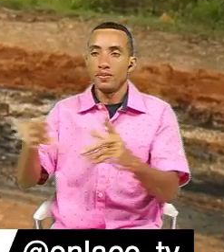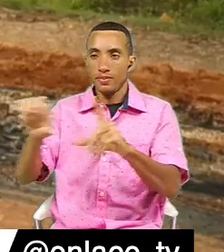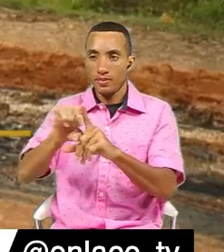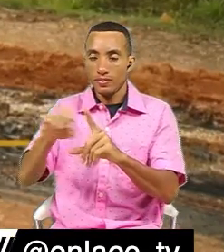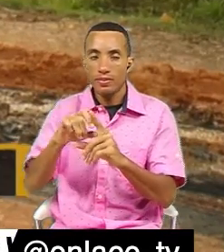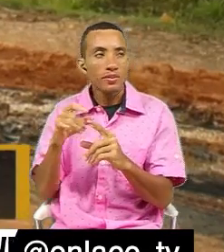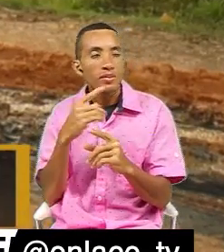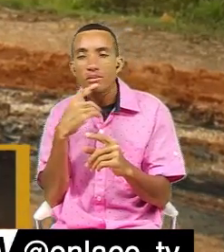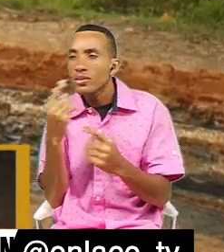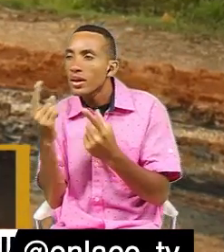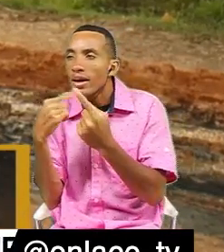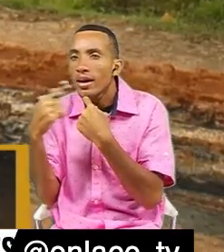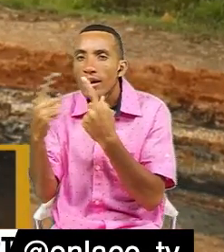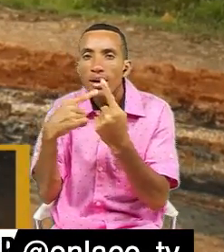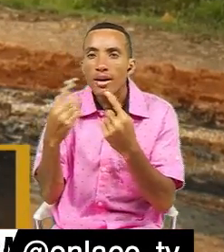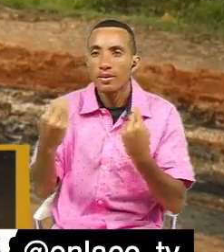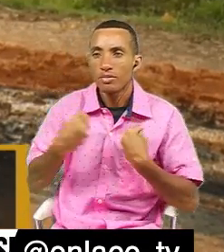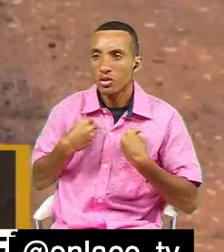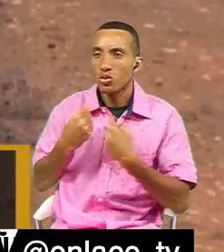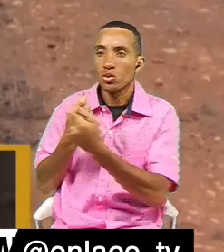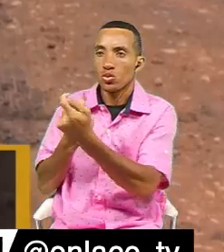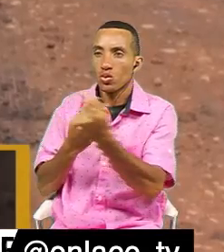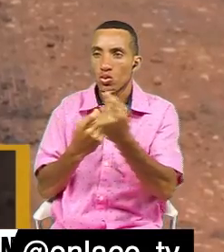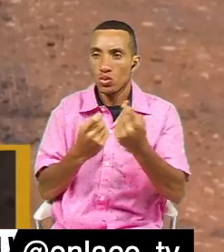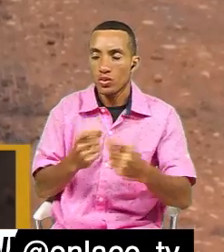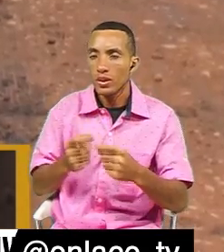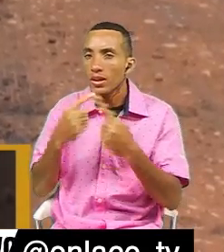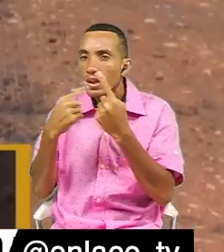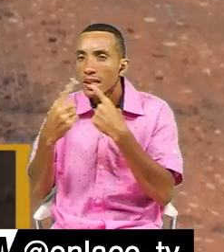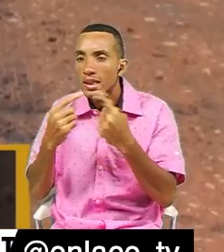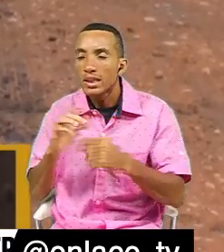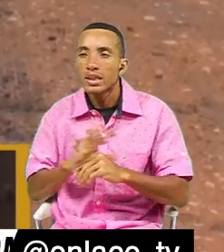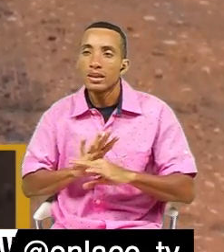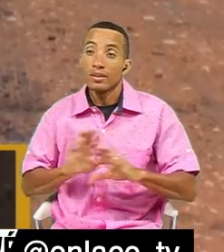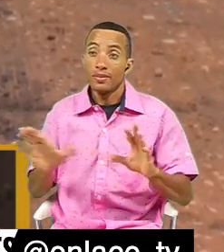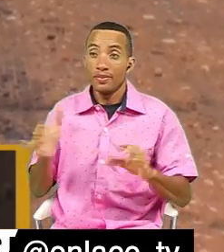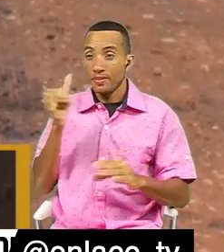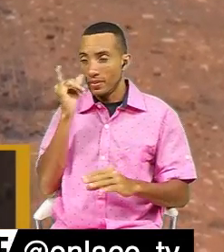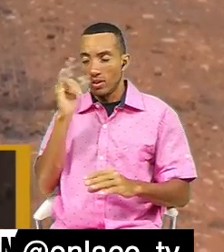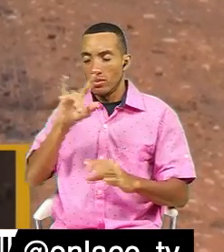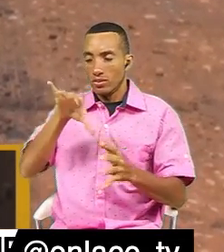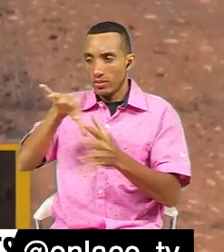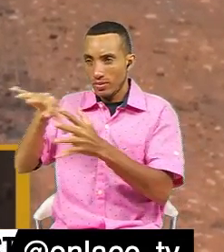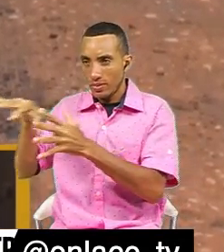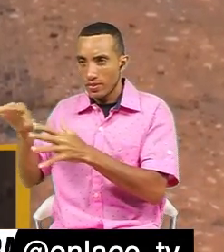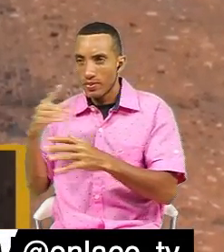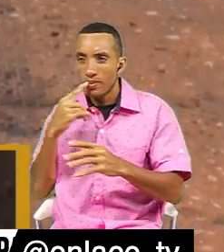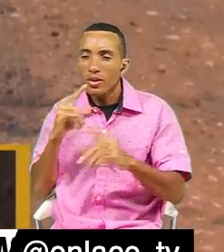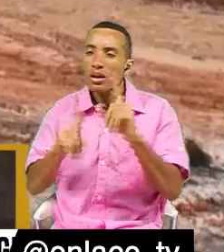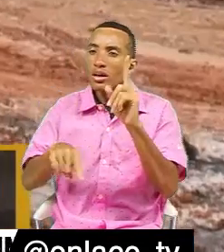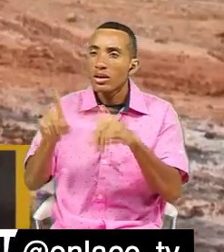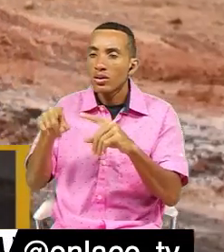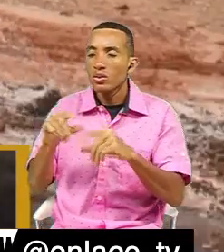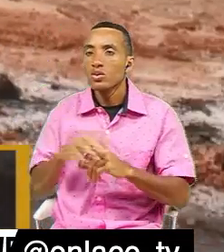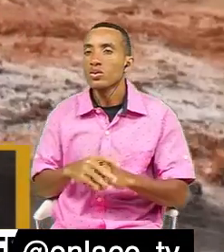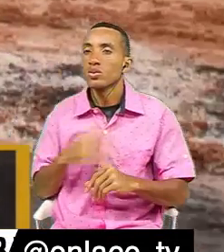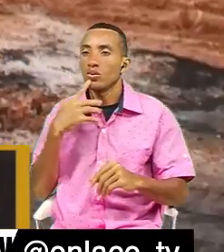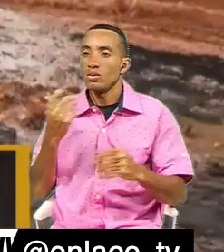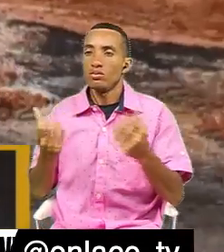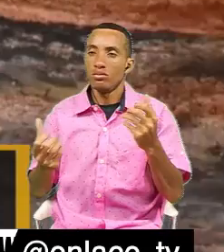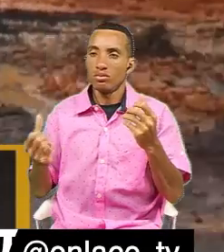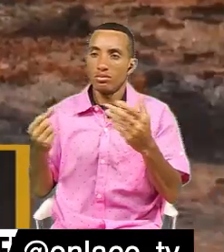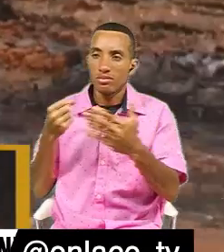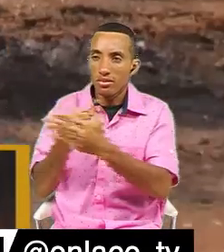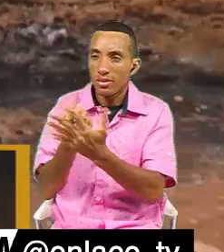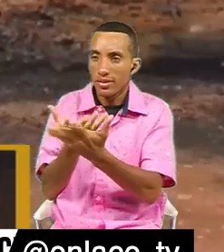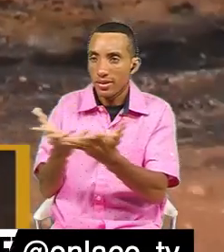habitantes aledaños al sector, manifestaron fuera de cámaras por seguridad que constantemente en esta zona varios son los vehículos averiados por